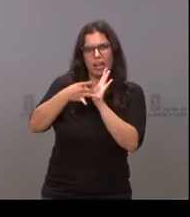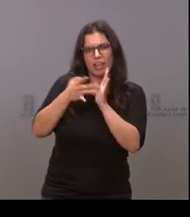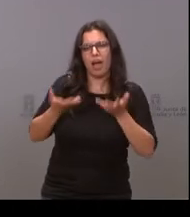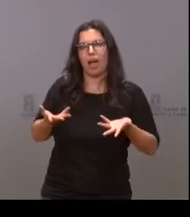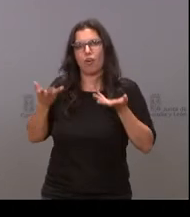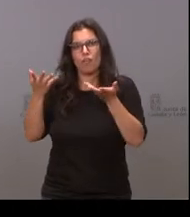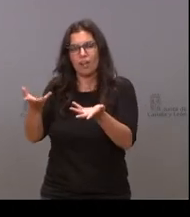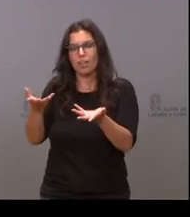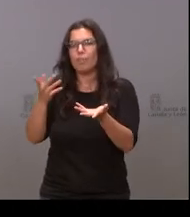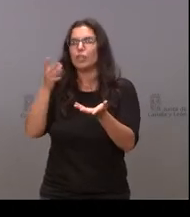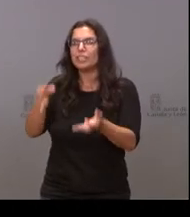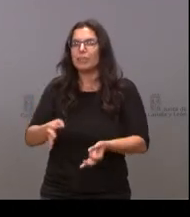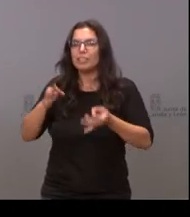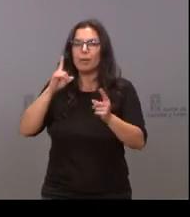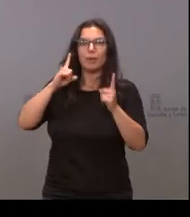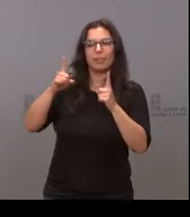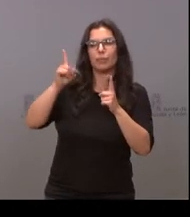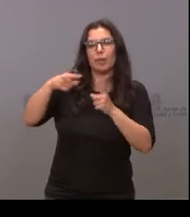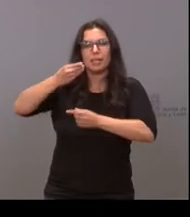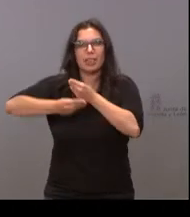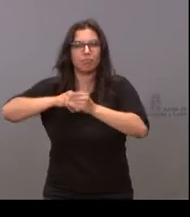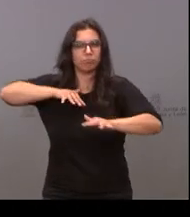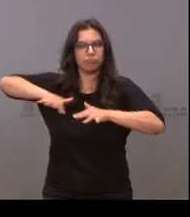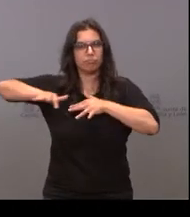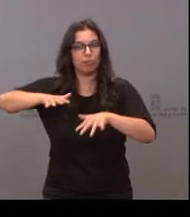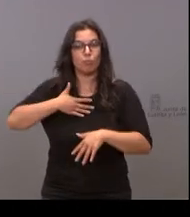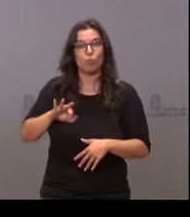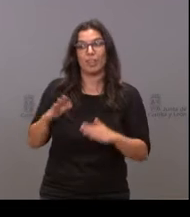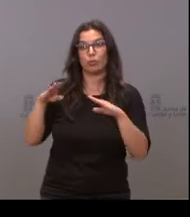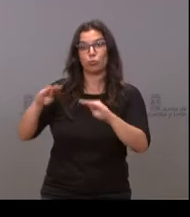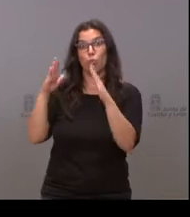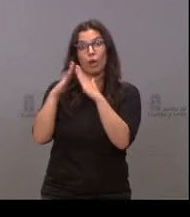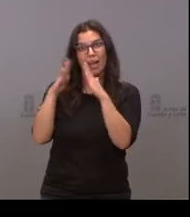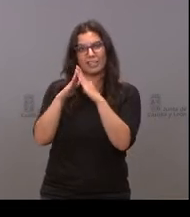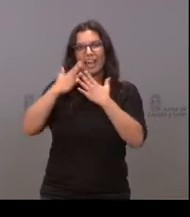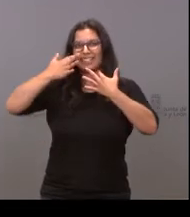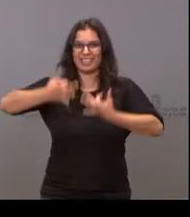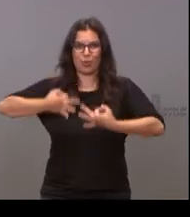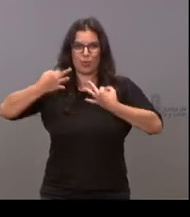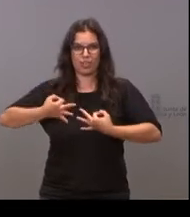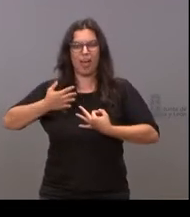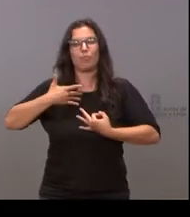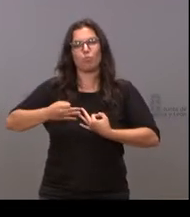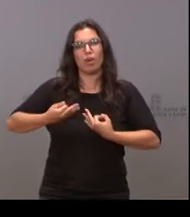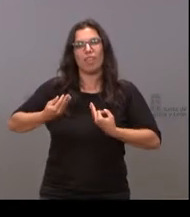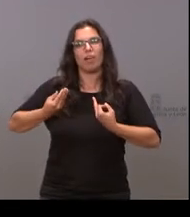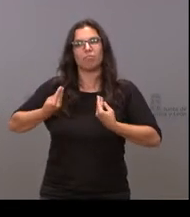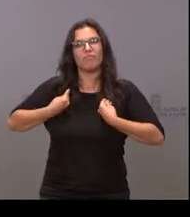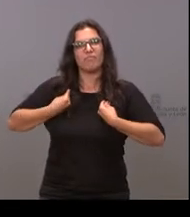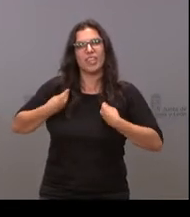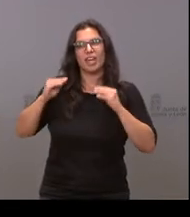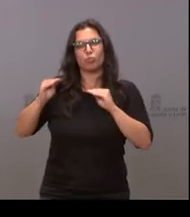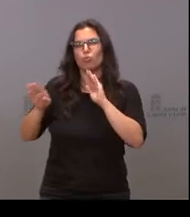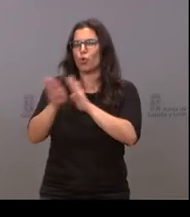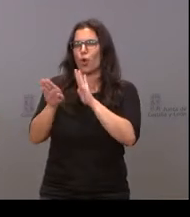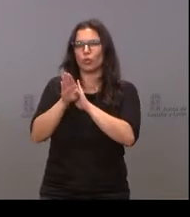enfoque preventivo y proactivo que permitan hacer de sus hogares un sitio seguro que les permita continuar con su actividad y con su